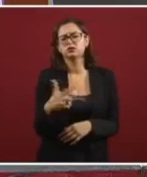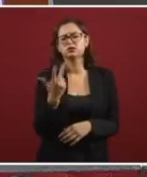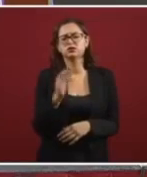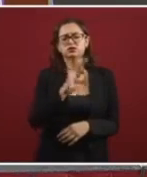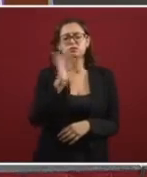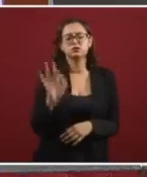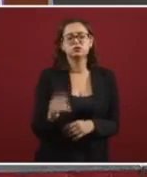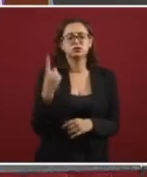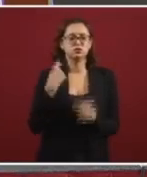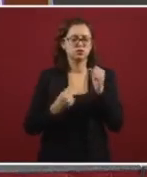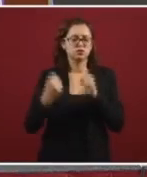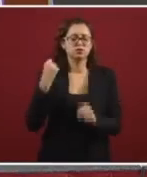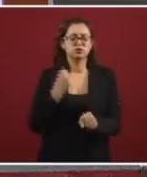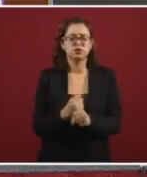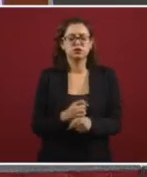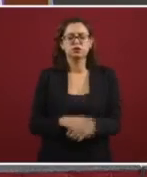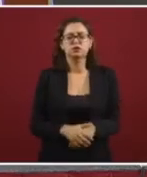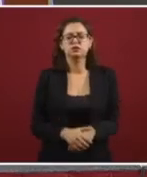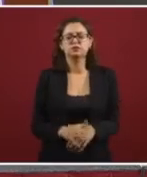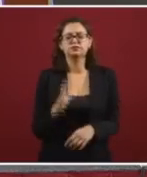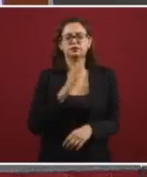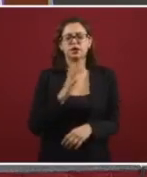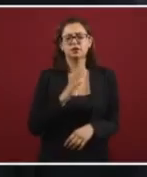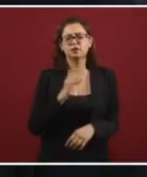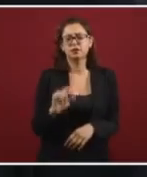12.13% más. Habrán